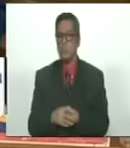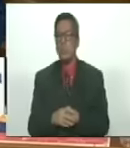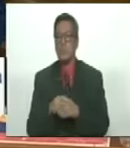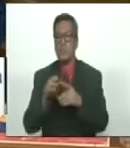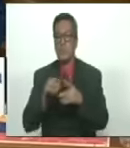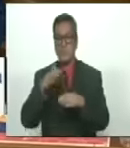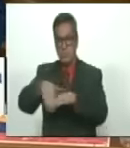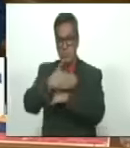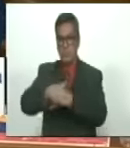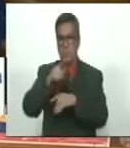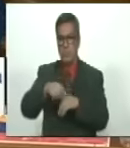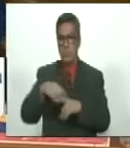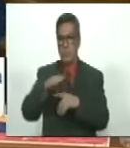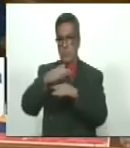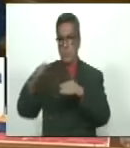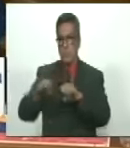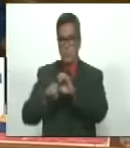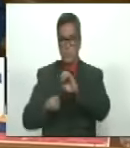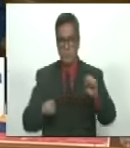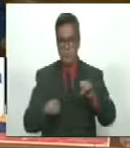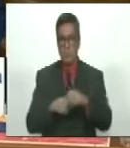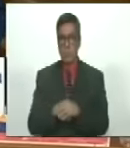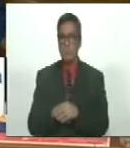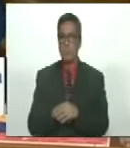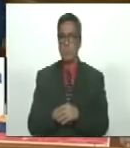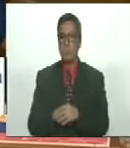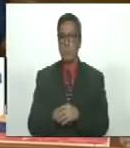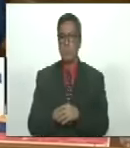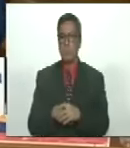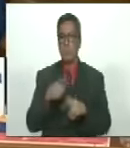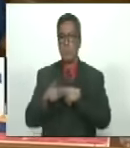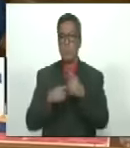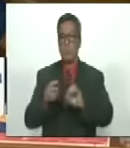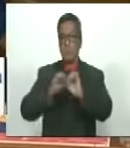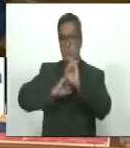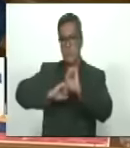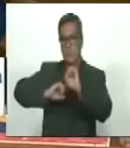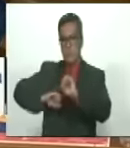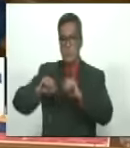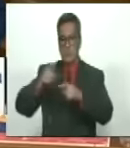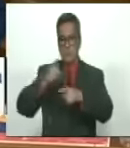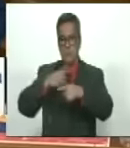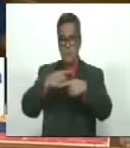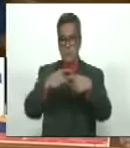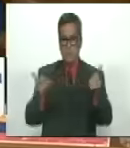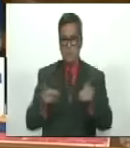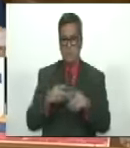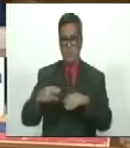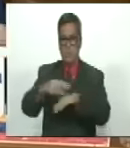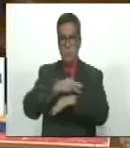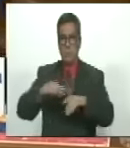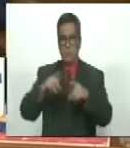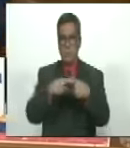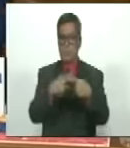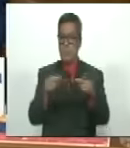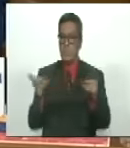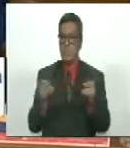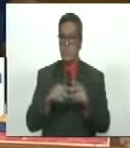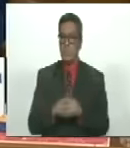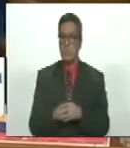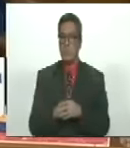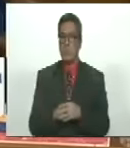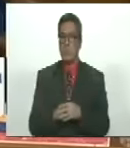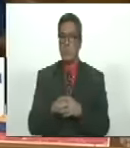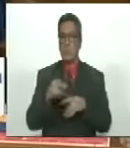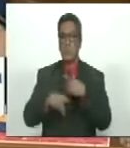hacia la calle, por la puerta este, va a estar la Defensoría del Pueblo, el Ministerio Público y